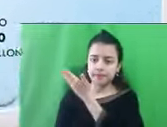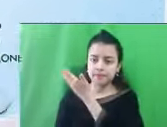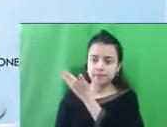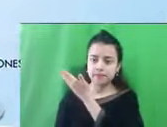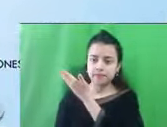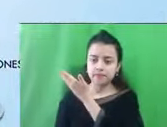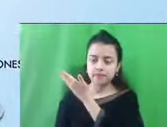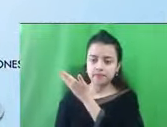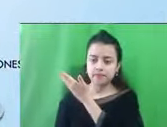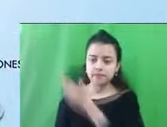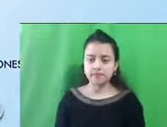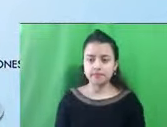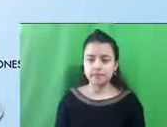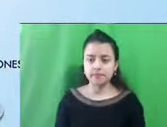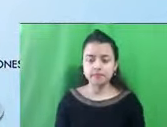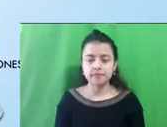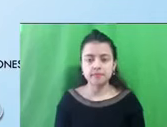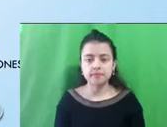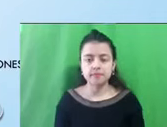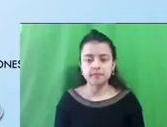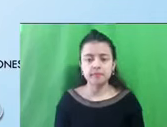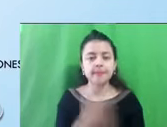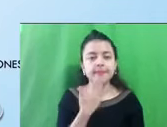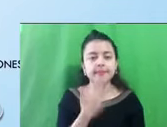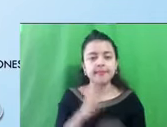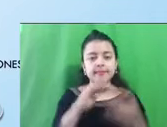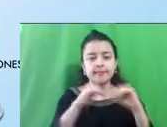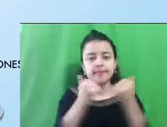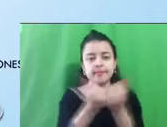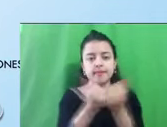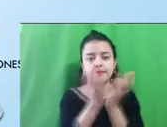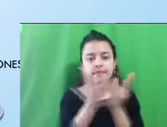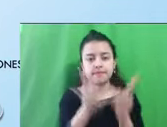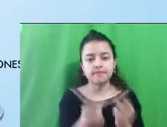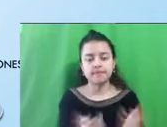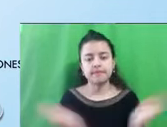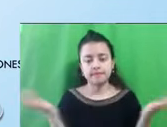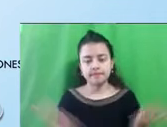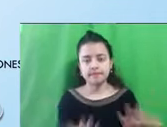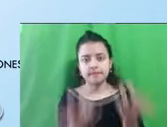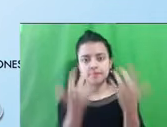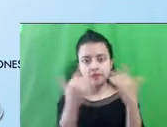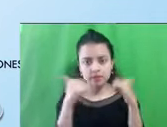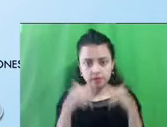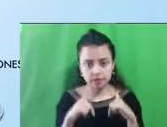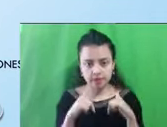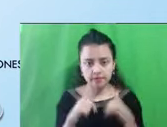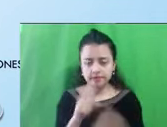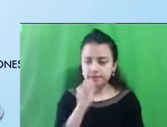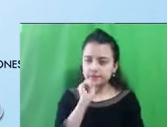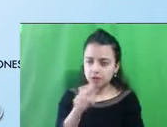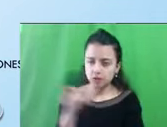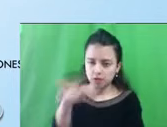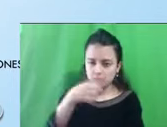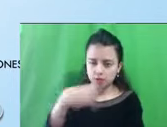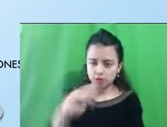también agradecer al colegio que se encuentra en este lugar. Quiero hacer una pregunta a los jóvenes que están aquí,